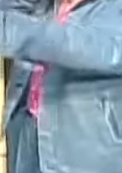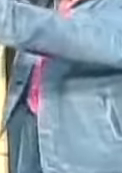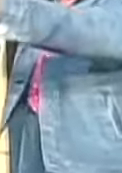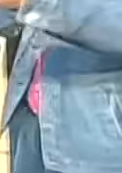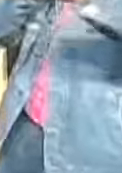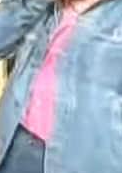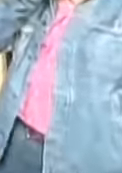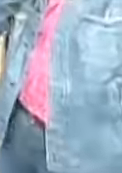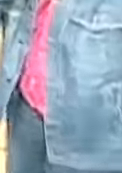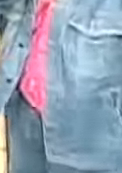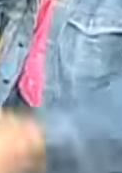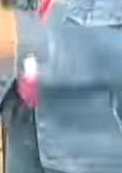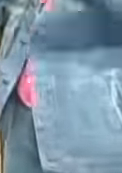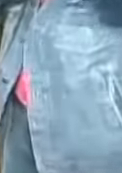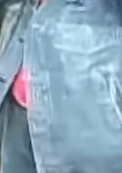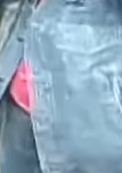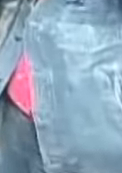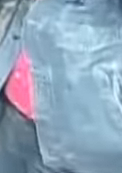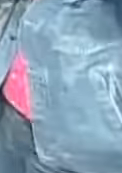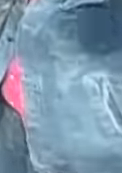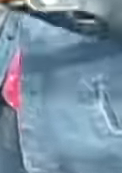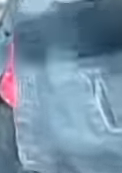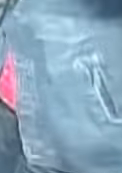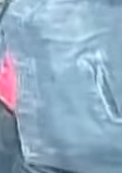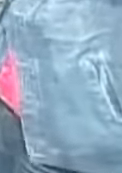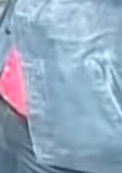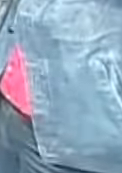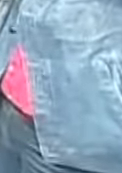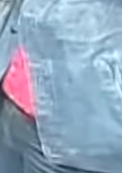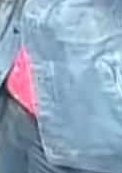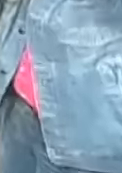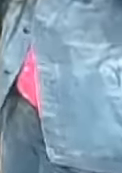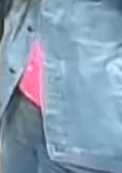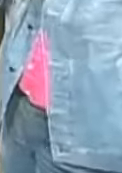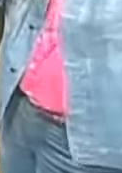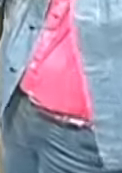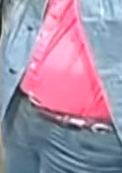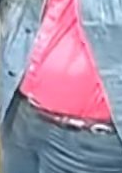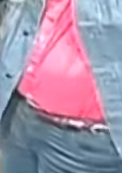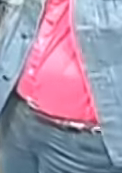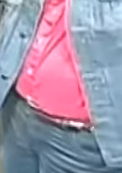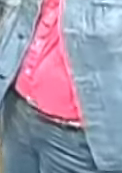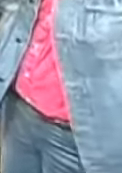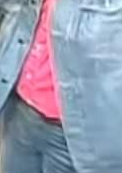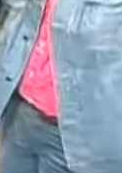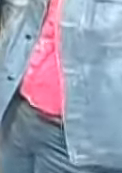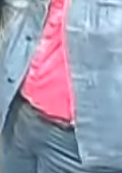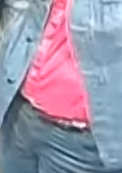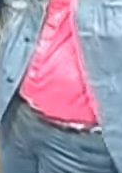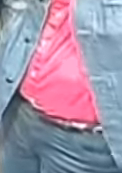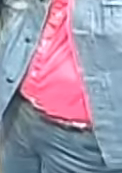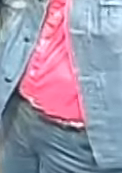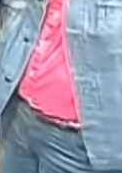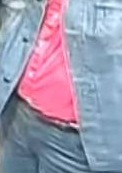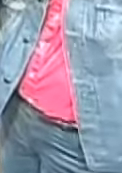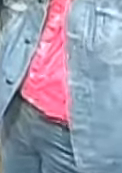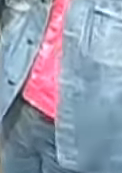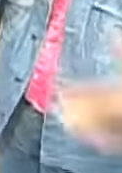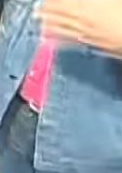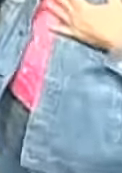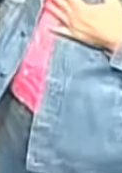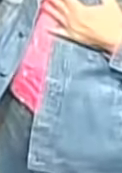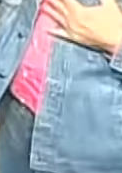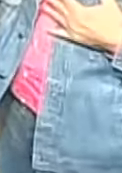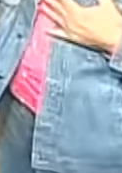¿Para dónde se fue Churio, mi gran amigo del alma? Hoy lo quiero saludar. Saludo Manta Purito, el Orza con el